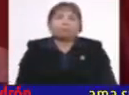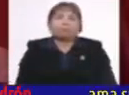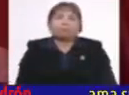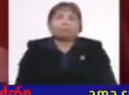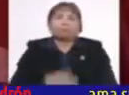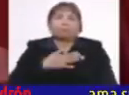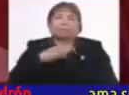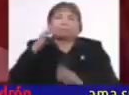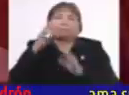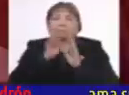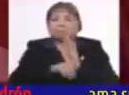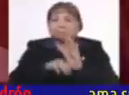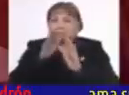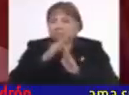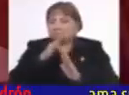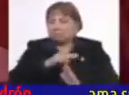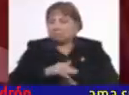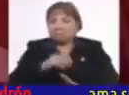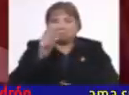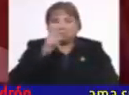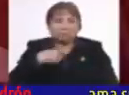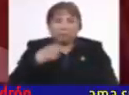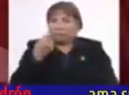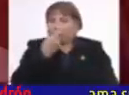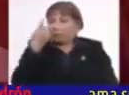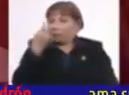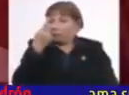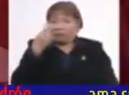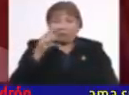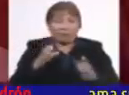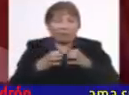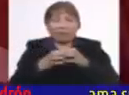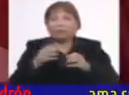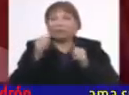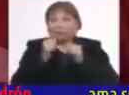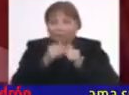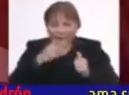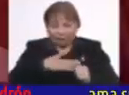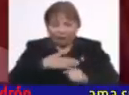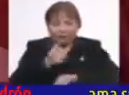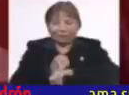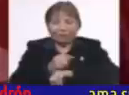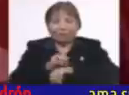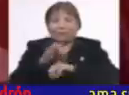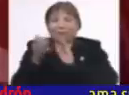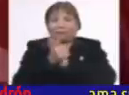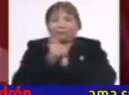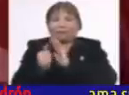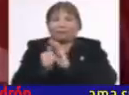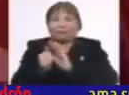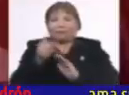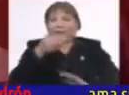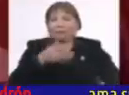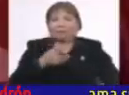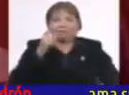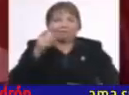ha minimizado y yo debo decirles que no fui solo a este consejo fui con uno de mis asesores que es experto de ser probablemente uno de los